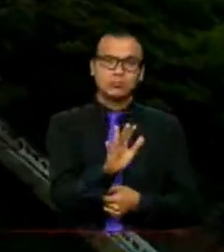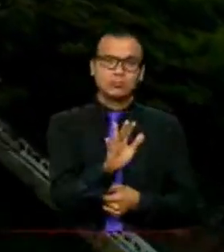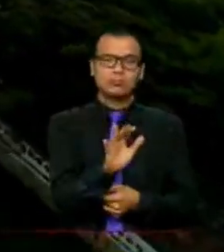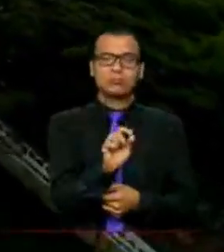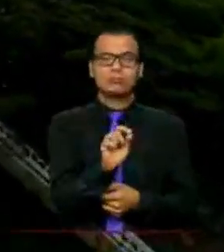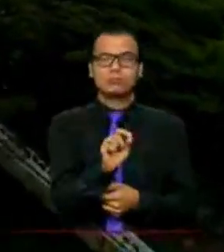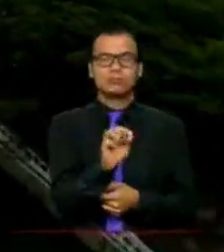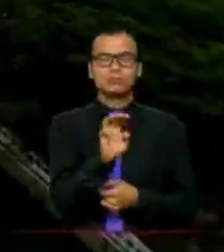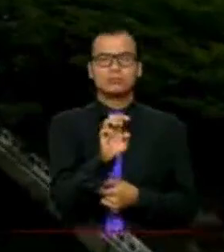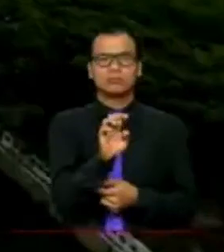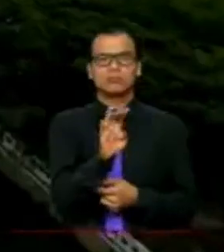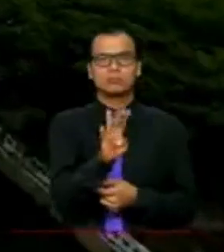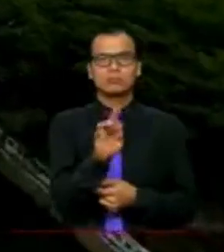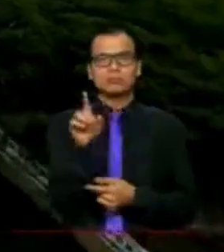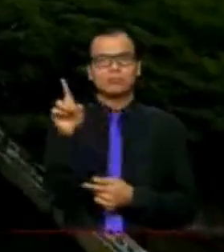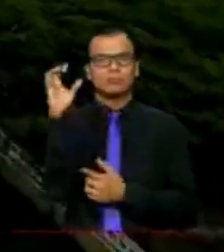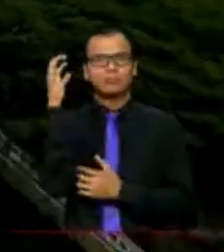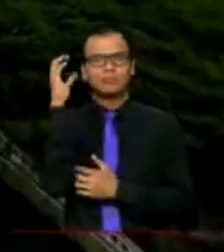ubicó en